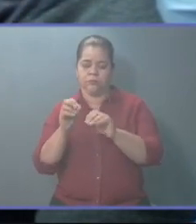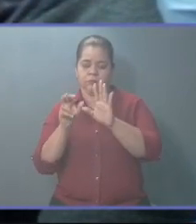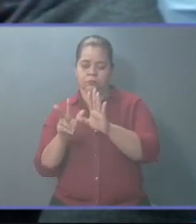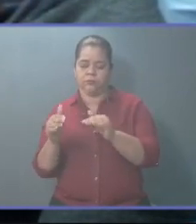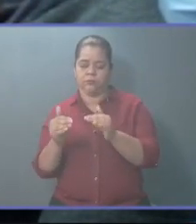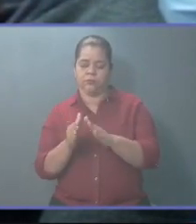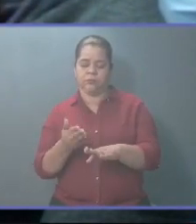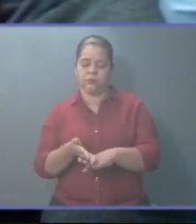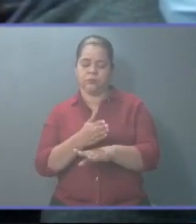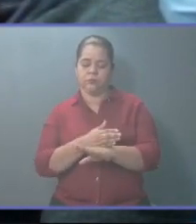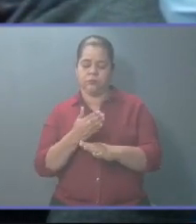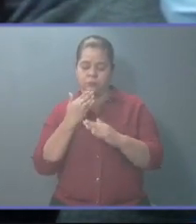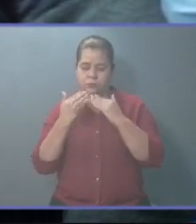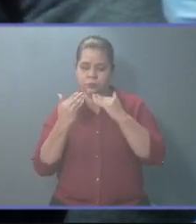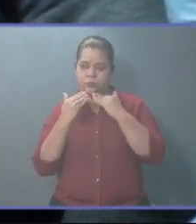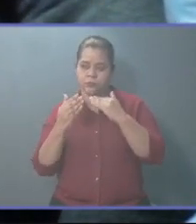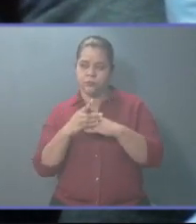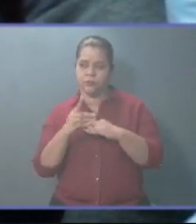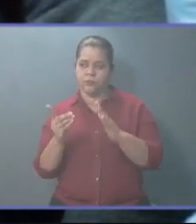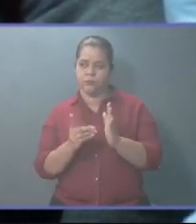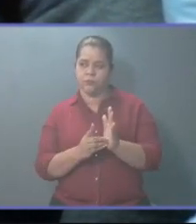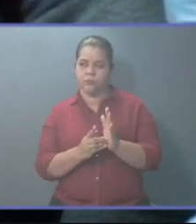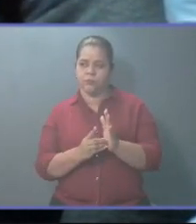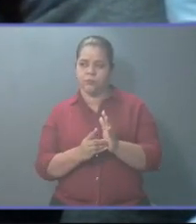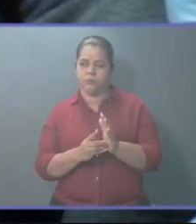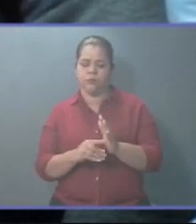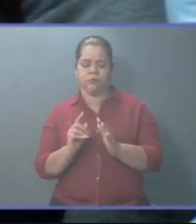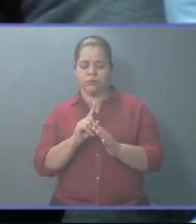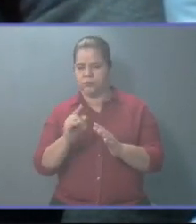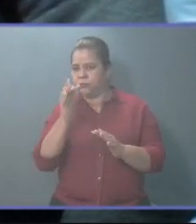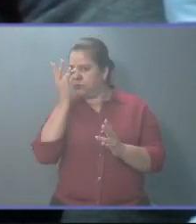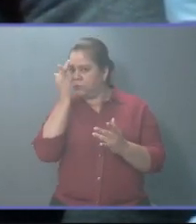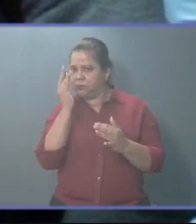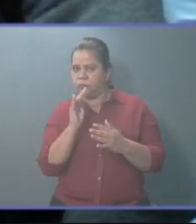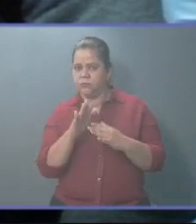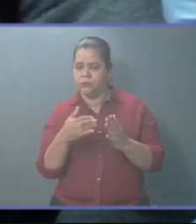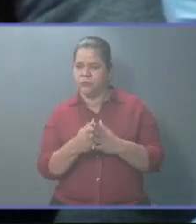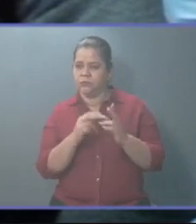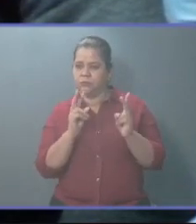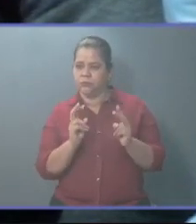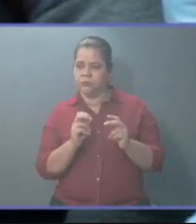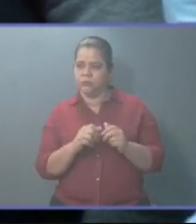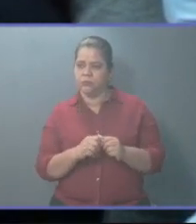el diputado. Entonces no hay que inquietarse sobre el tema, porque